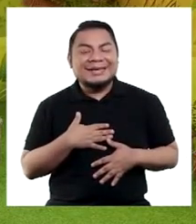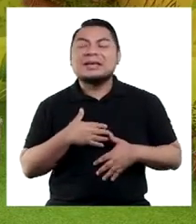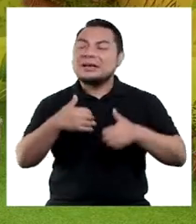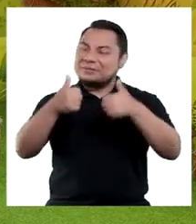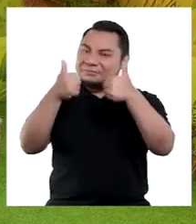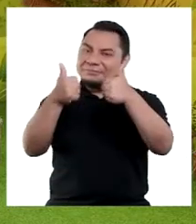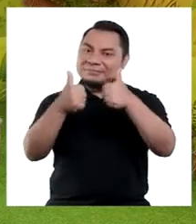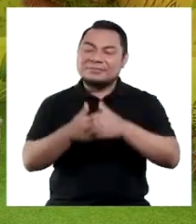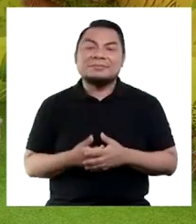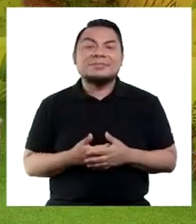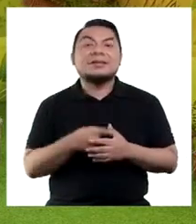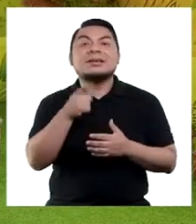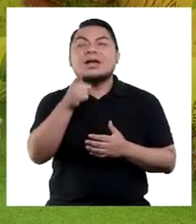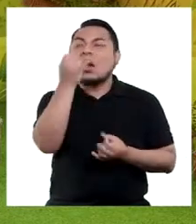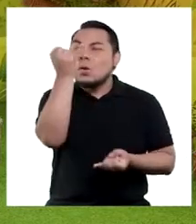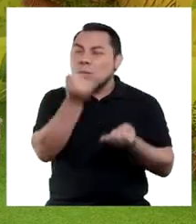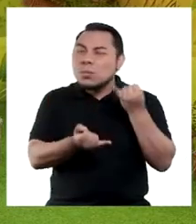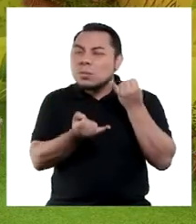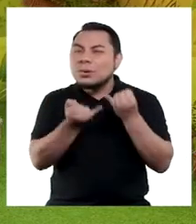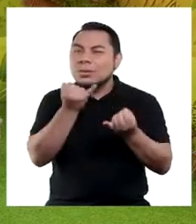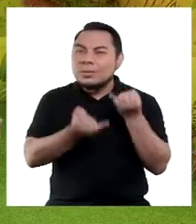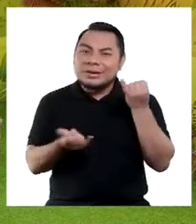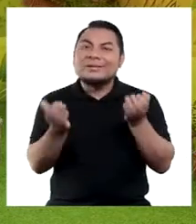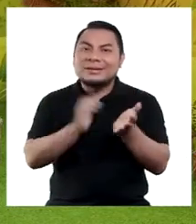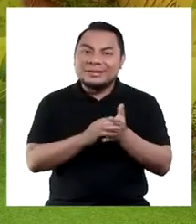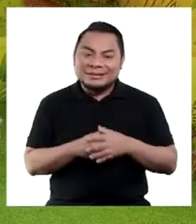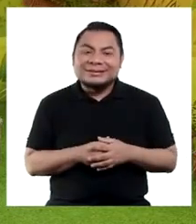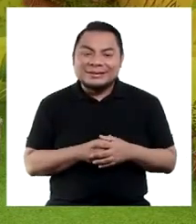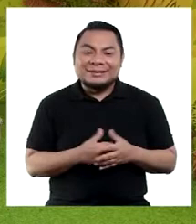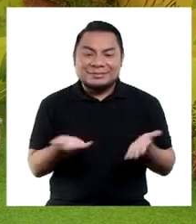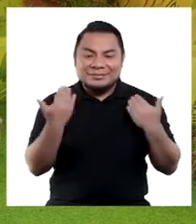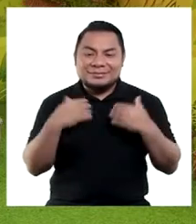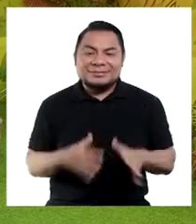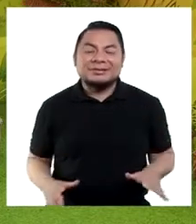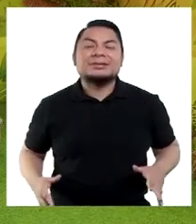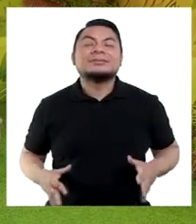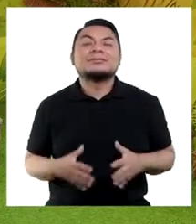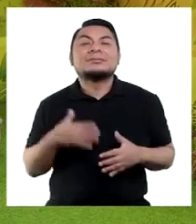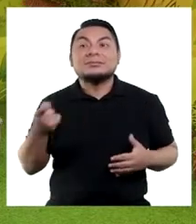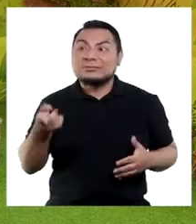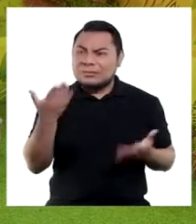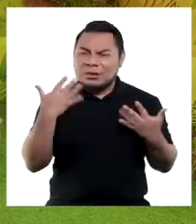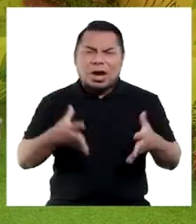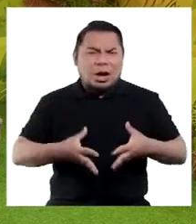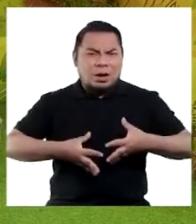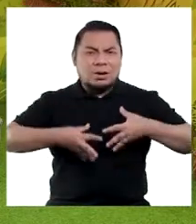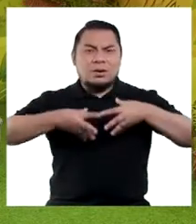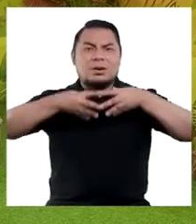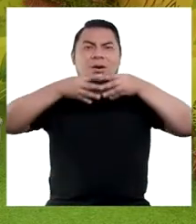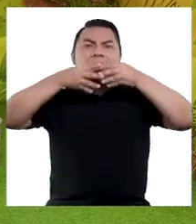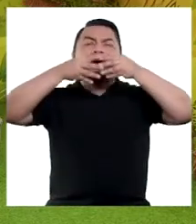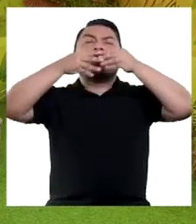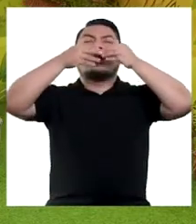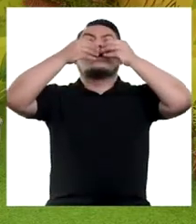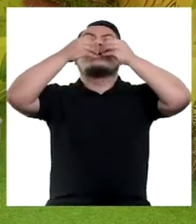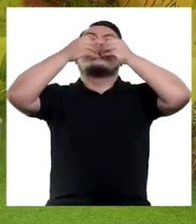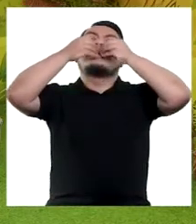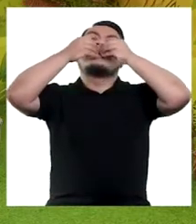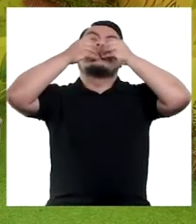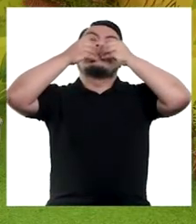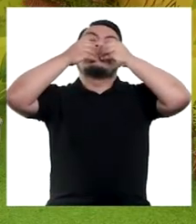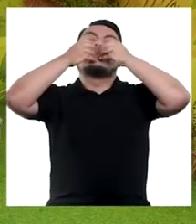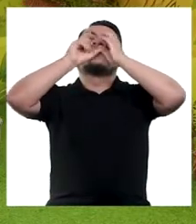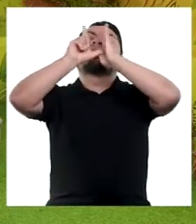eso es vamos a hacerle una última vez y ya ya muy bien tomen aire inhalen